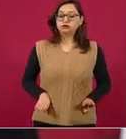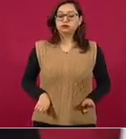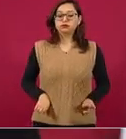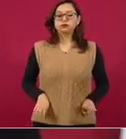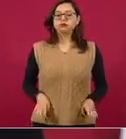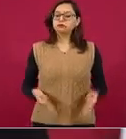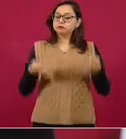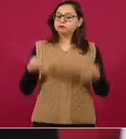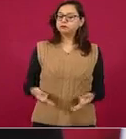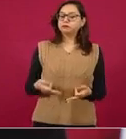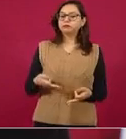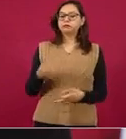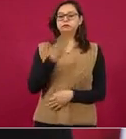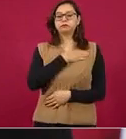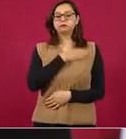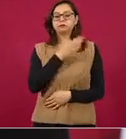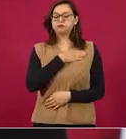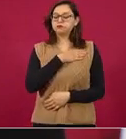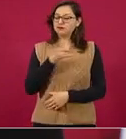gente de bien,